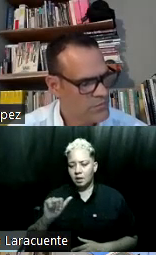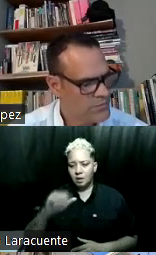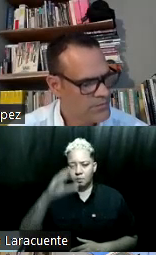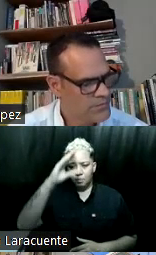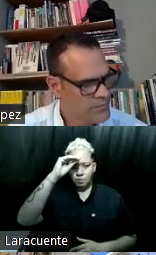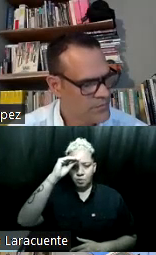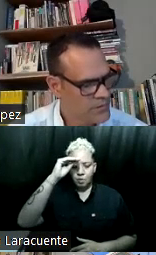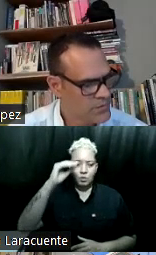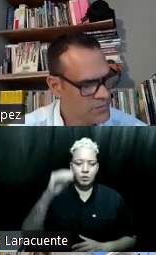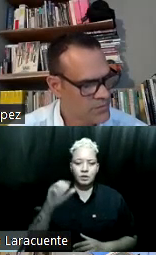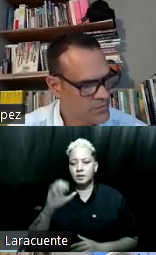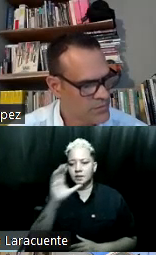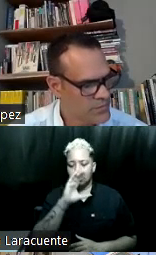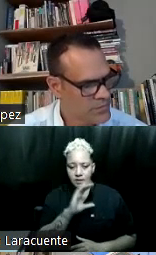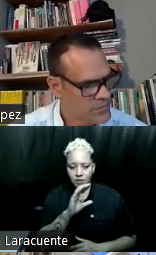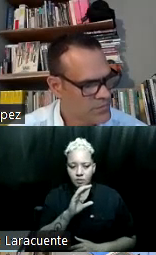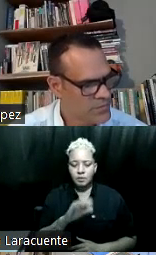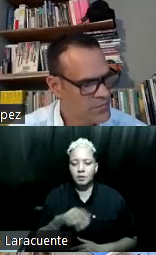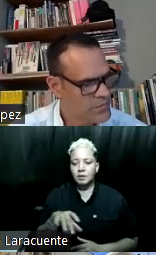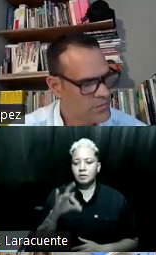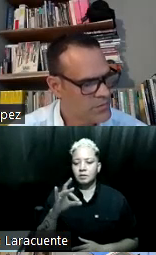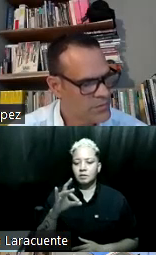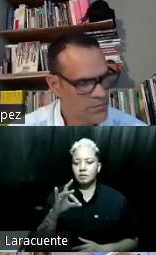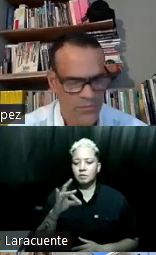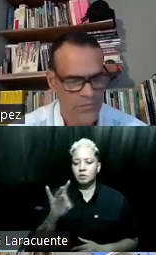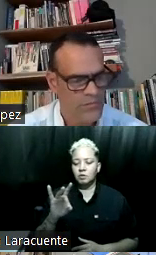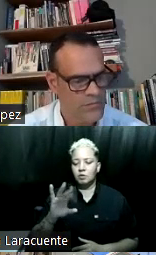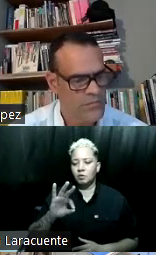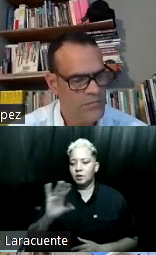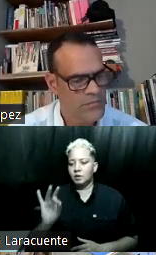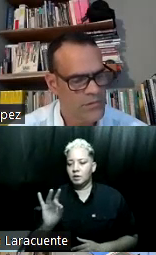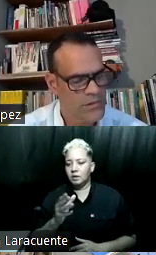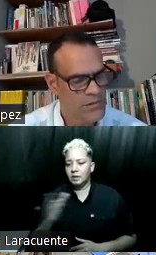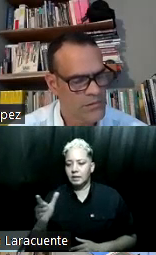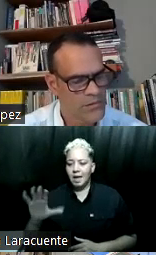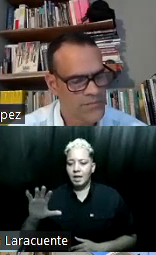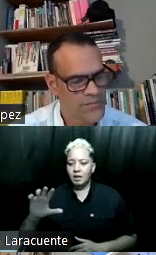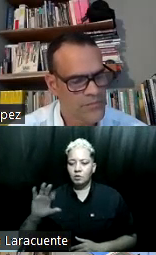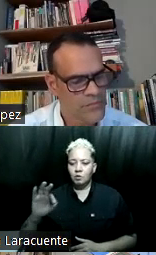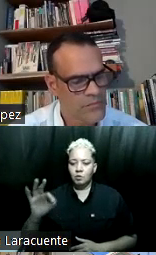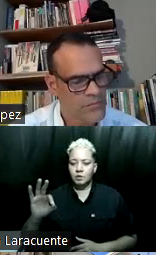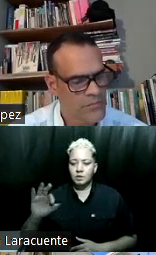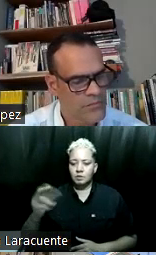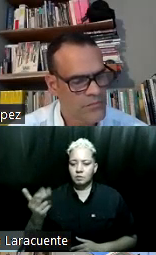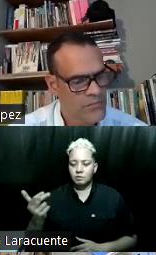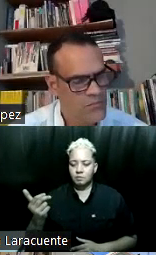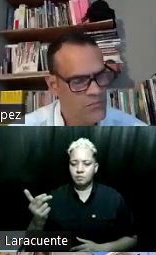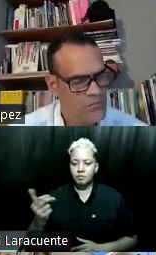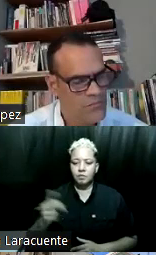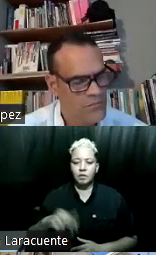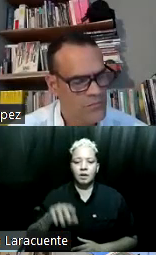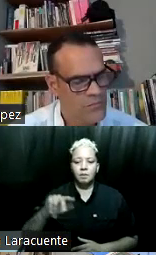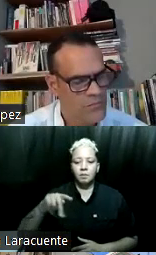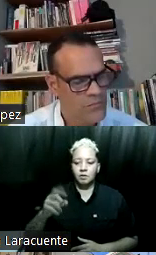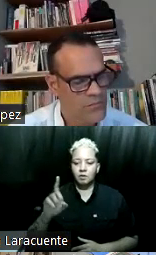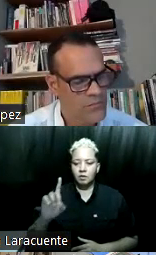proceso civilizador 1898 a 1913, y su doctorado en el 2019